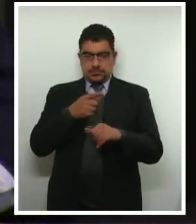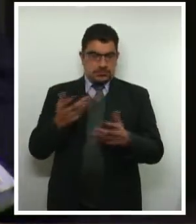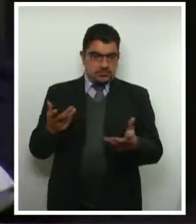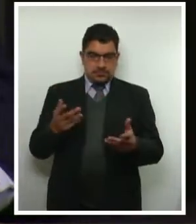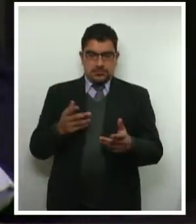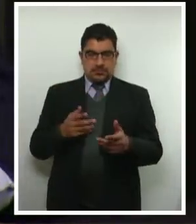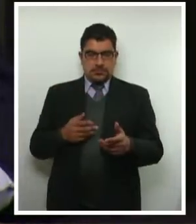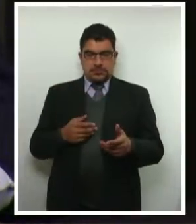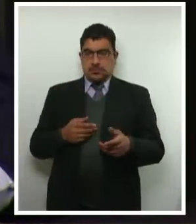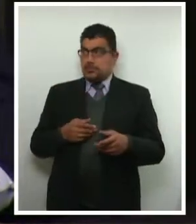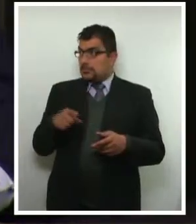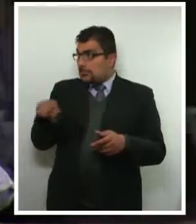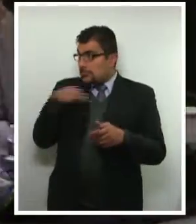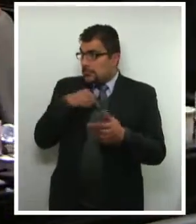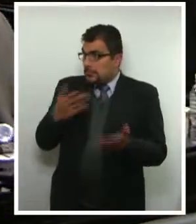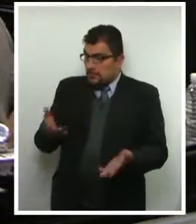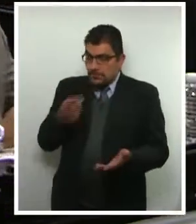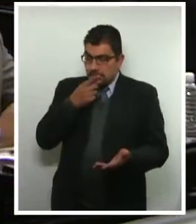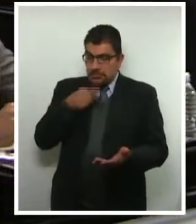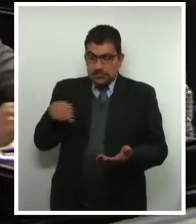Fue el que aprobó.